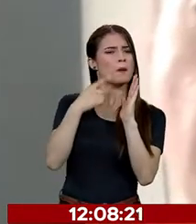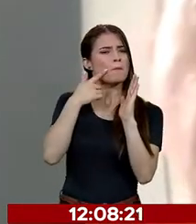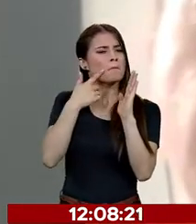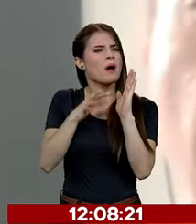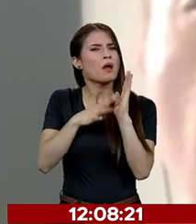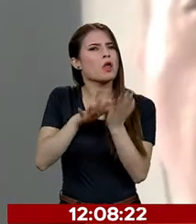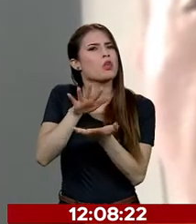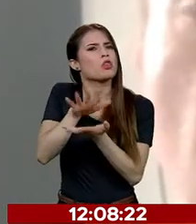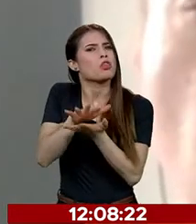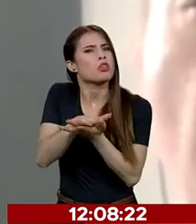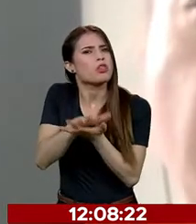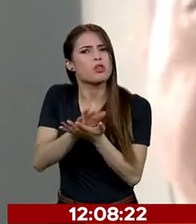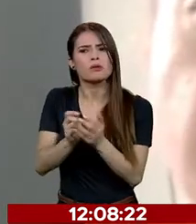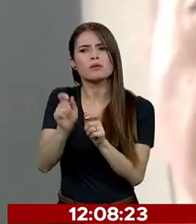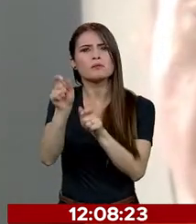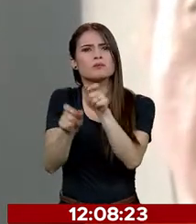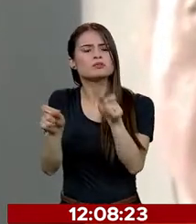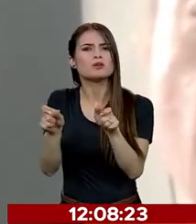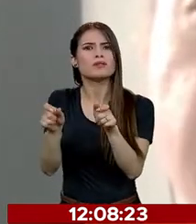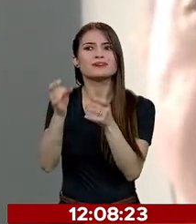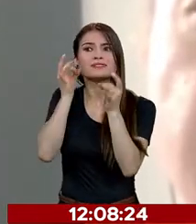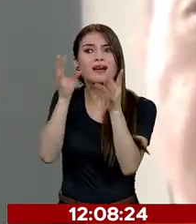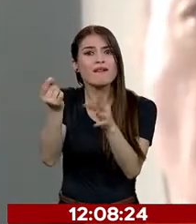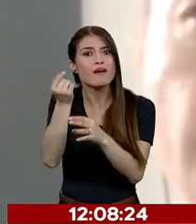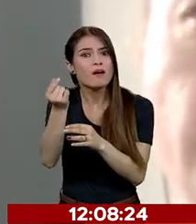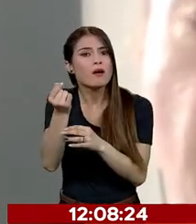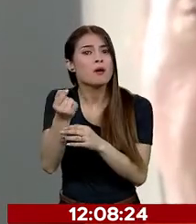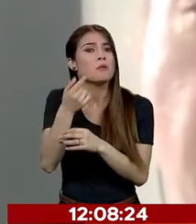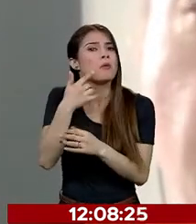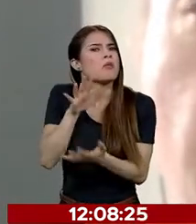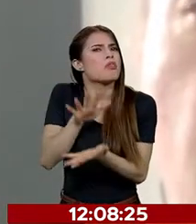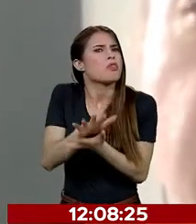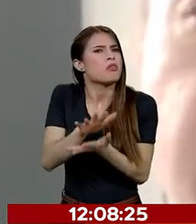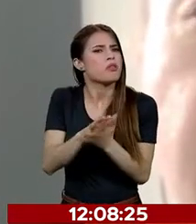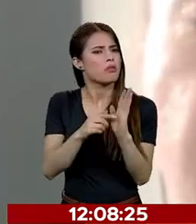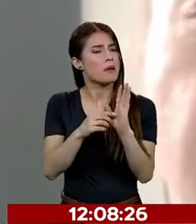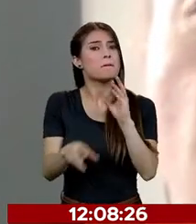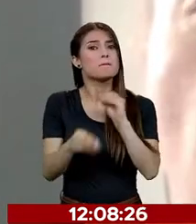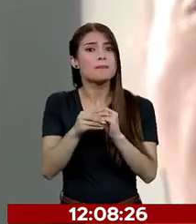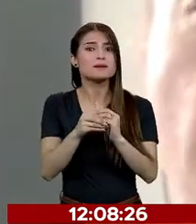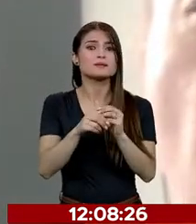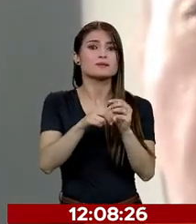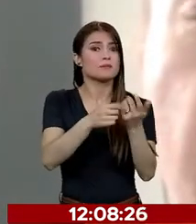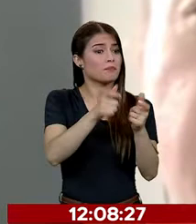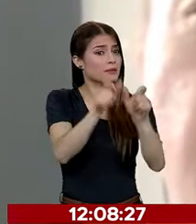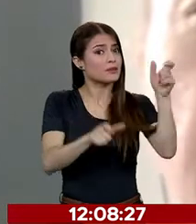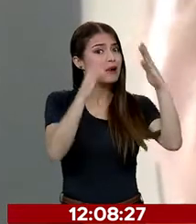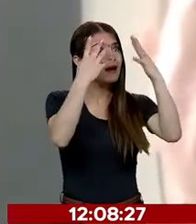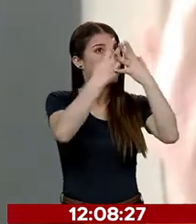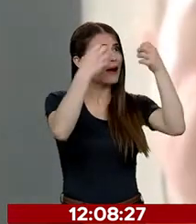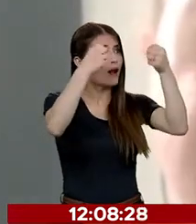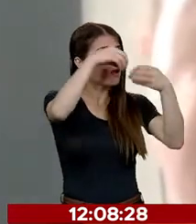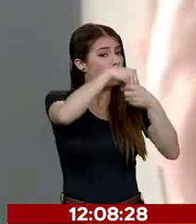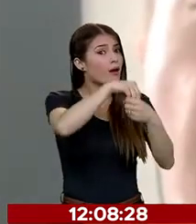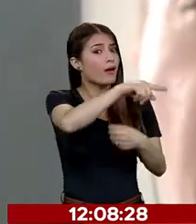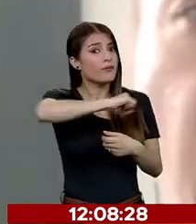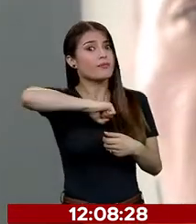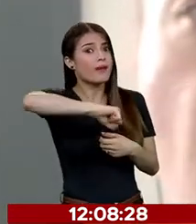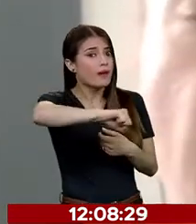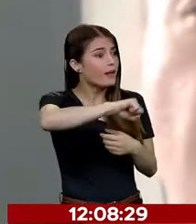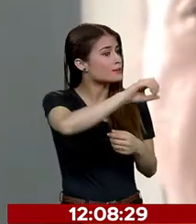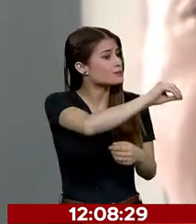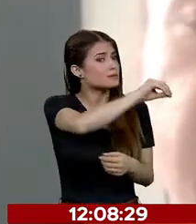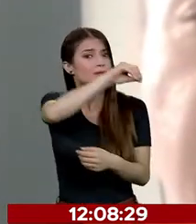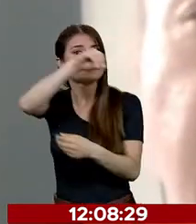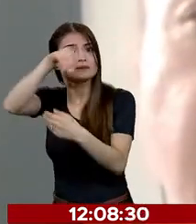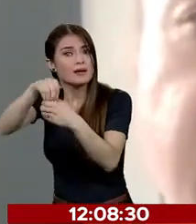impide realmente a la población reclusa acceder al beneficio de excarcelación. Debemos decir que en su gran mayoría los mayores de 60 años,